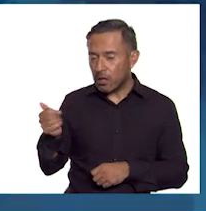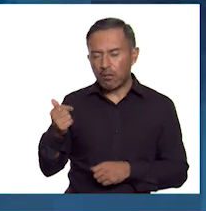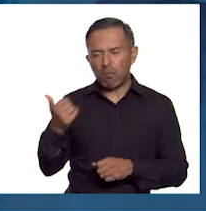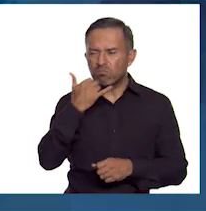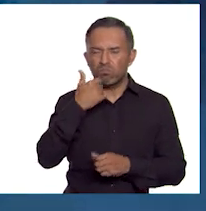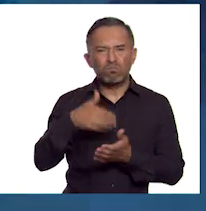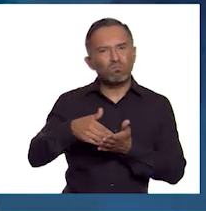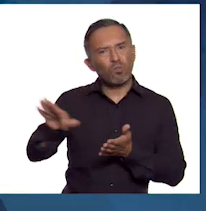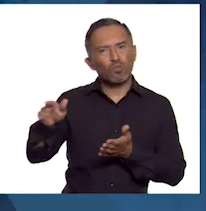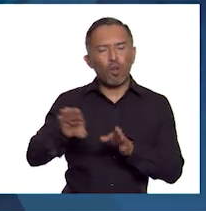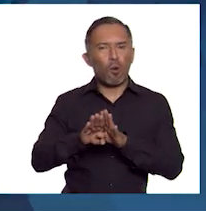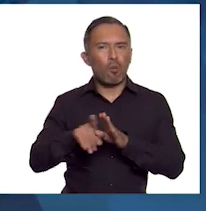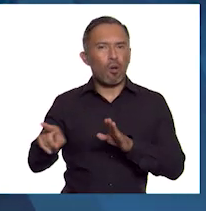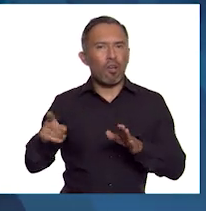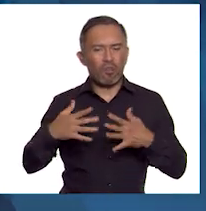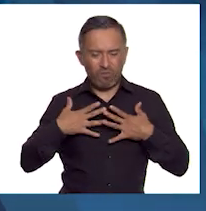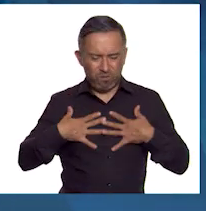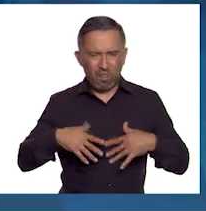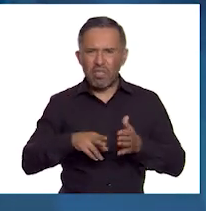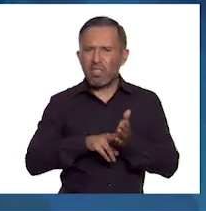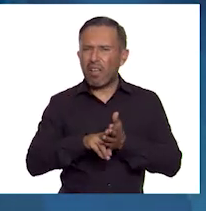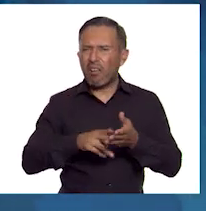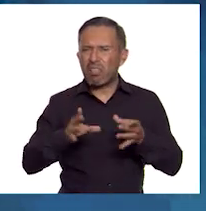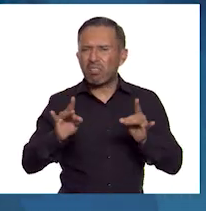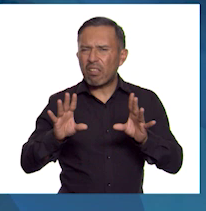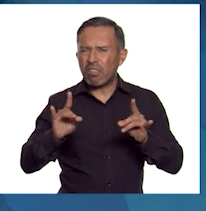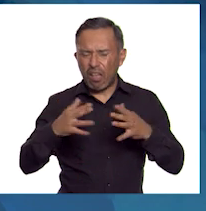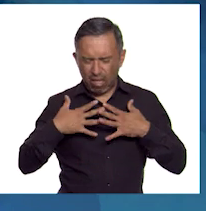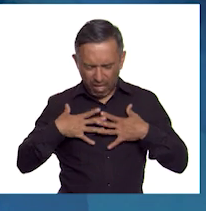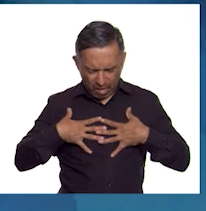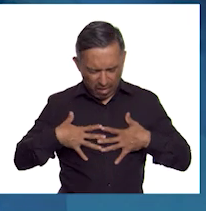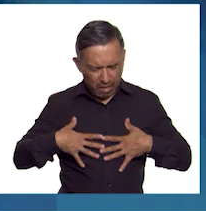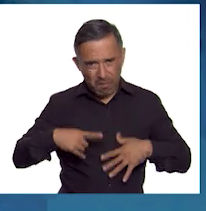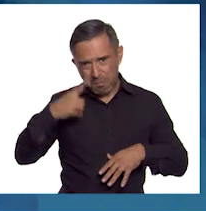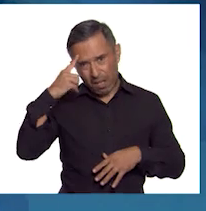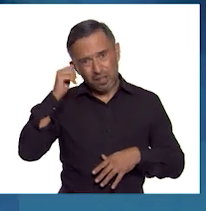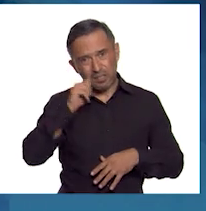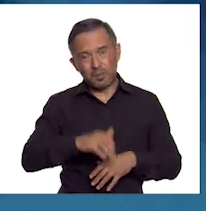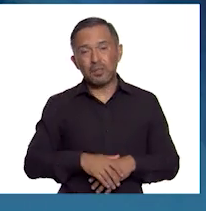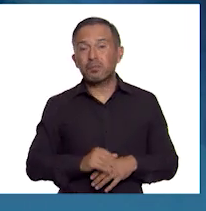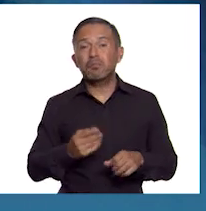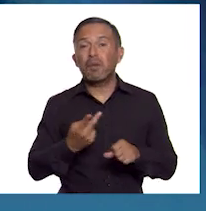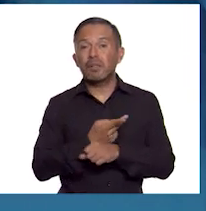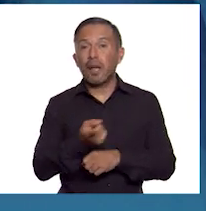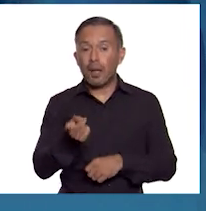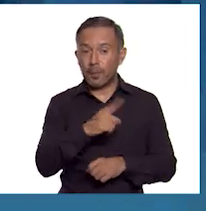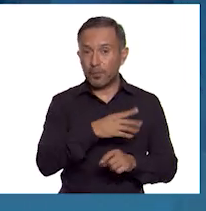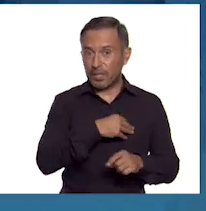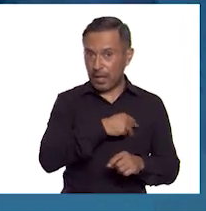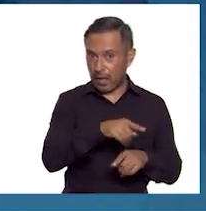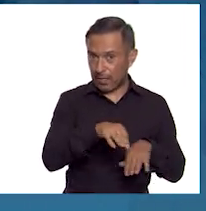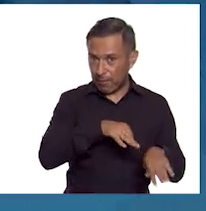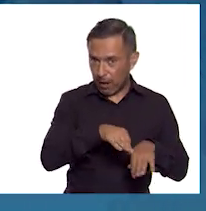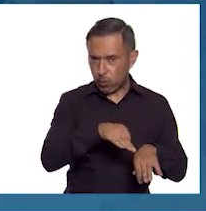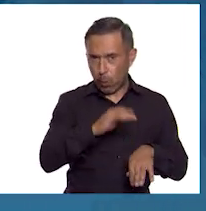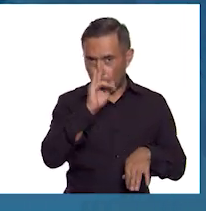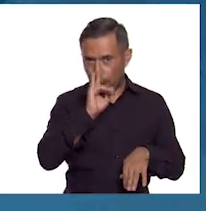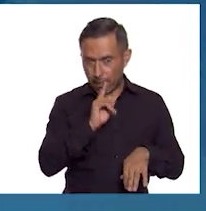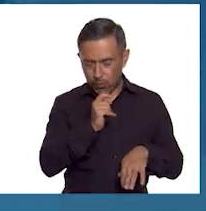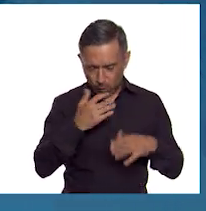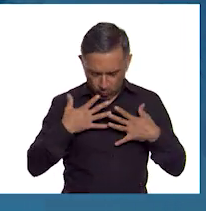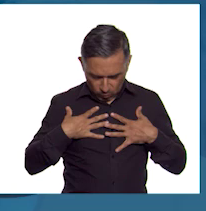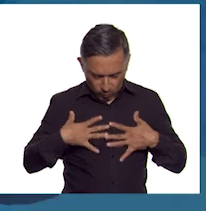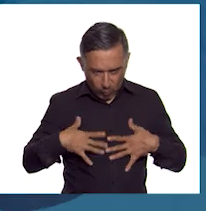cubierta de brea o pez para toda la vida. La situación final es que la hija trabajadora y guapa queda cubierta de